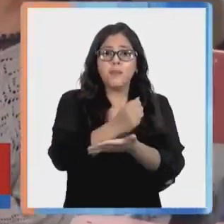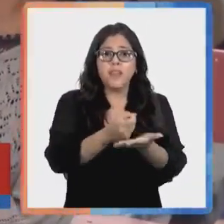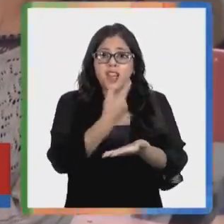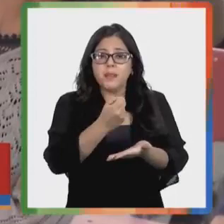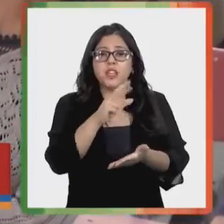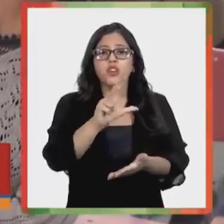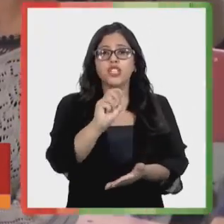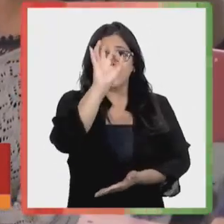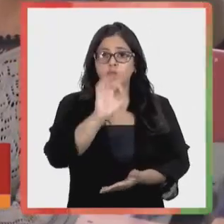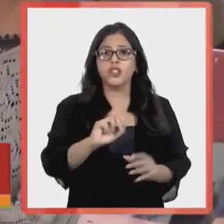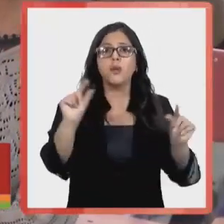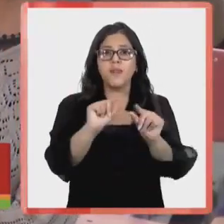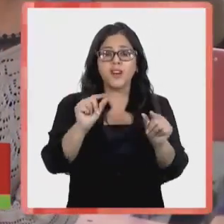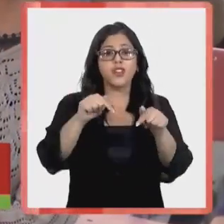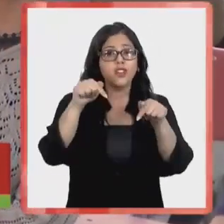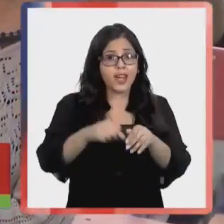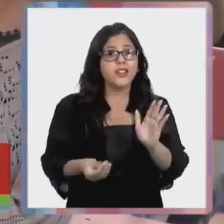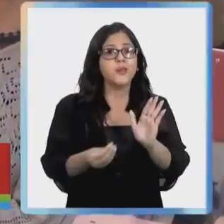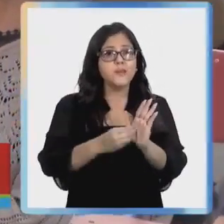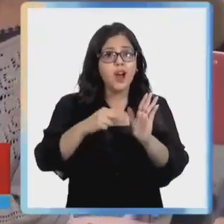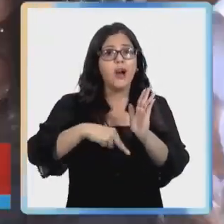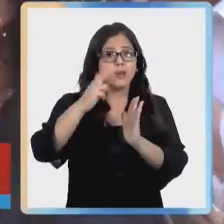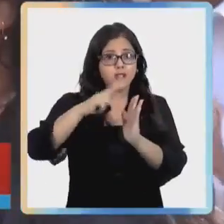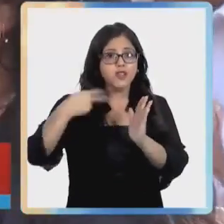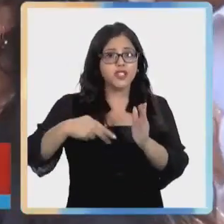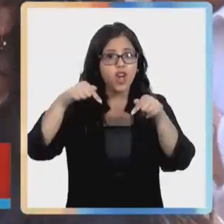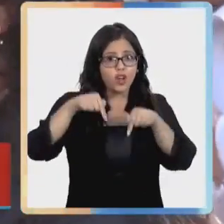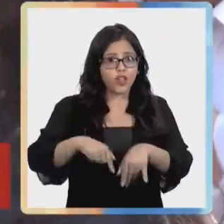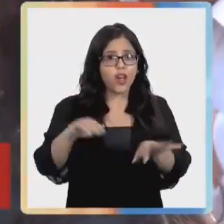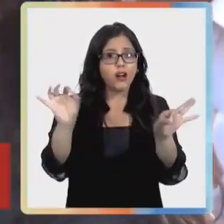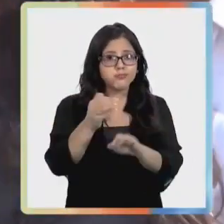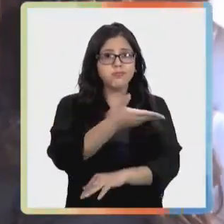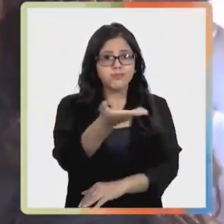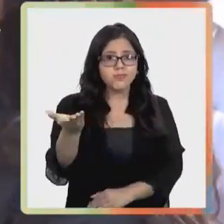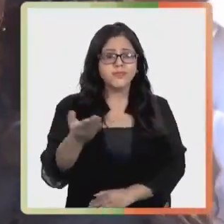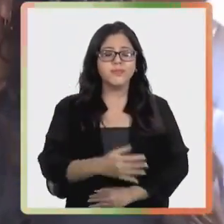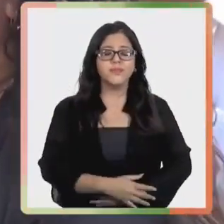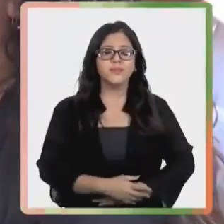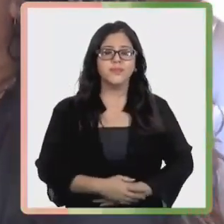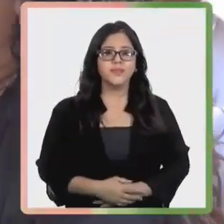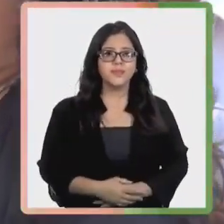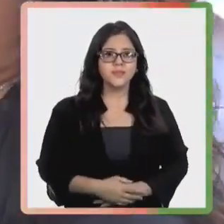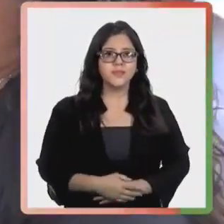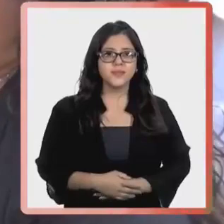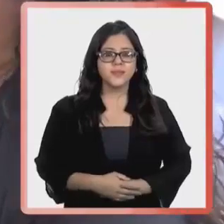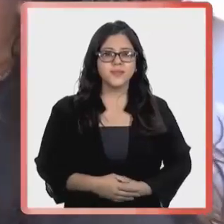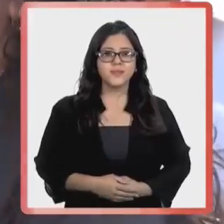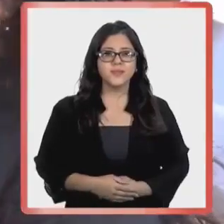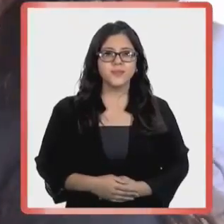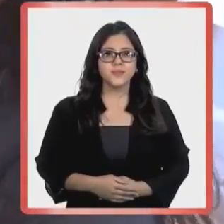hasta 80% más baratos. De esto y más, les contamos hoy en Portavoz Noticias.